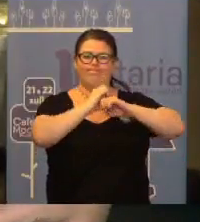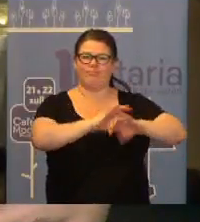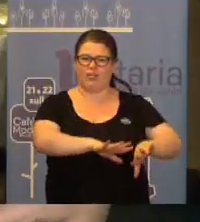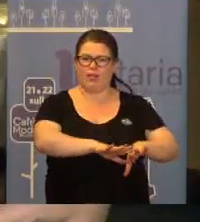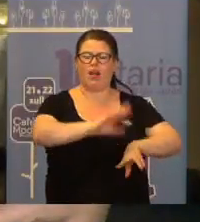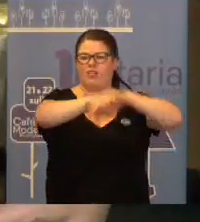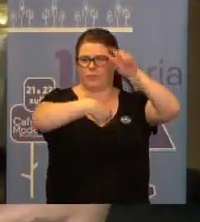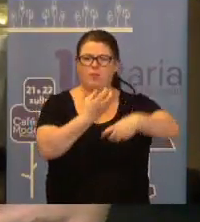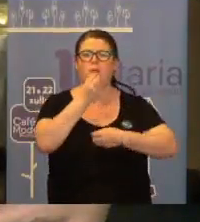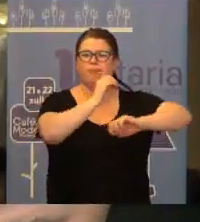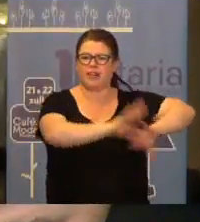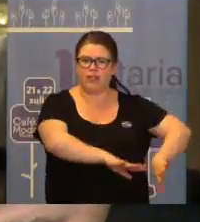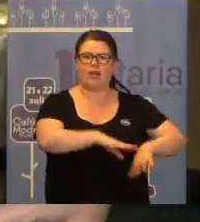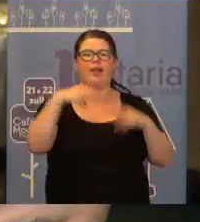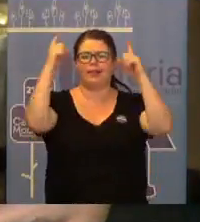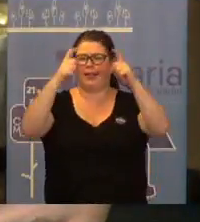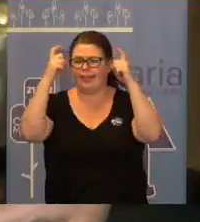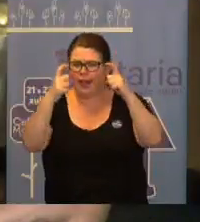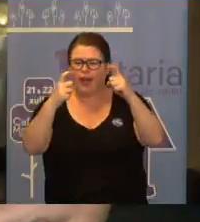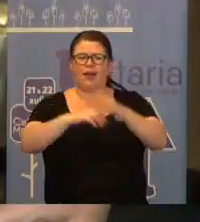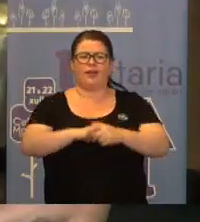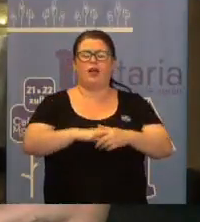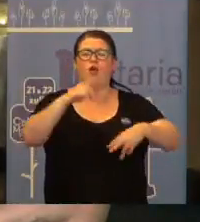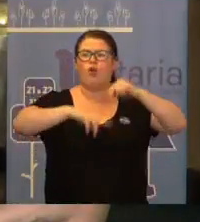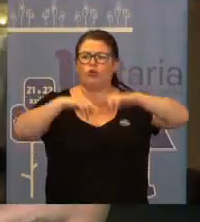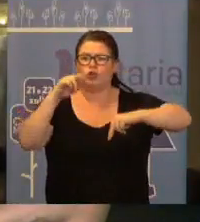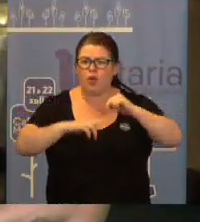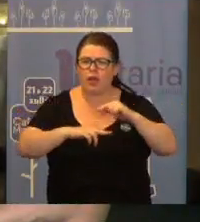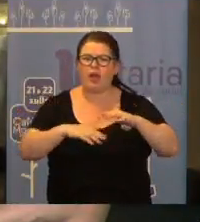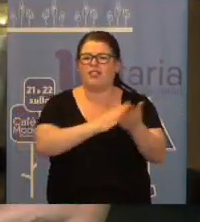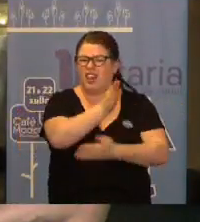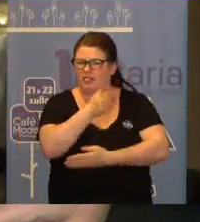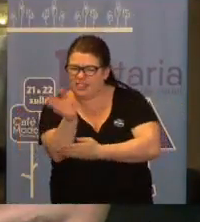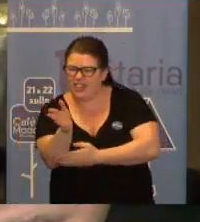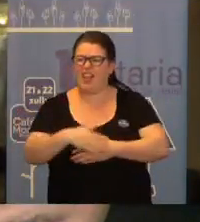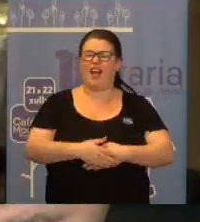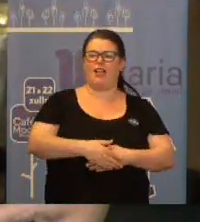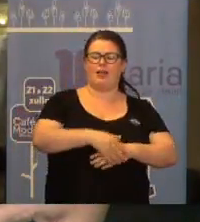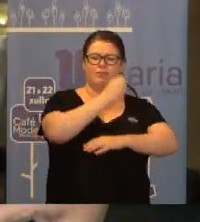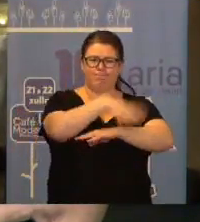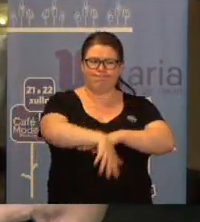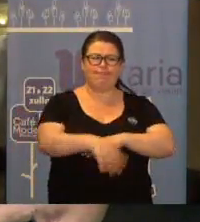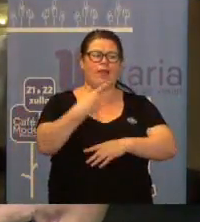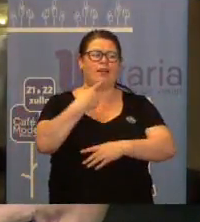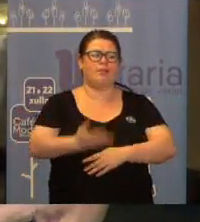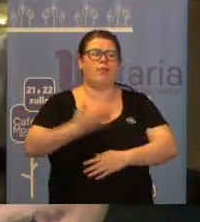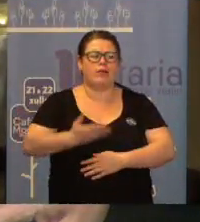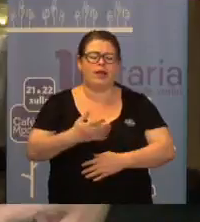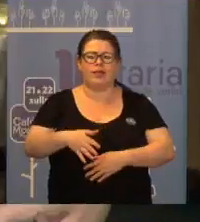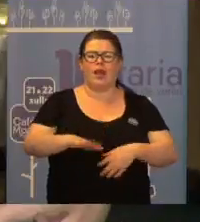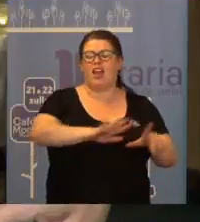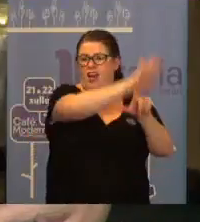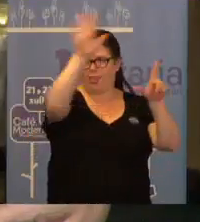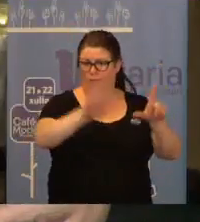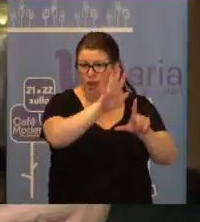político, renunciamos a intentar ontolóxicamente construir unha transversalidade, no caso de Galicia máis importante, porque sería nacional e,